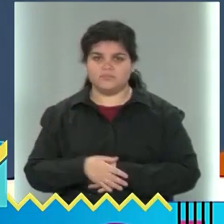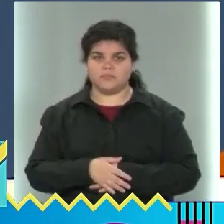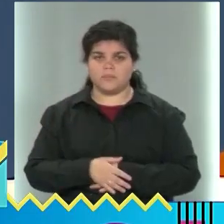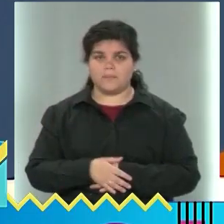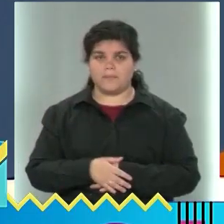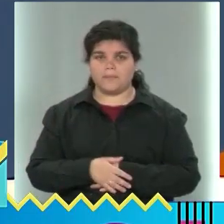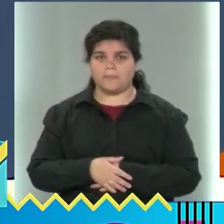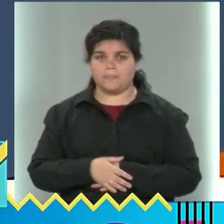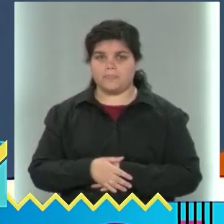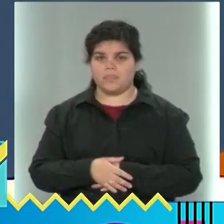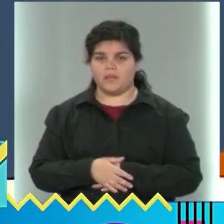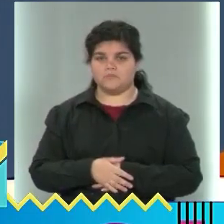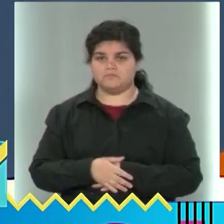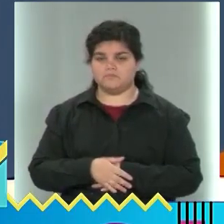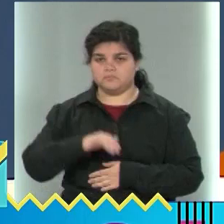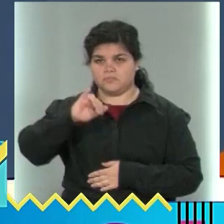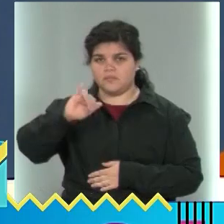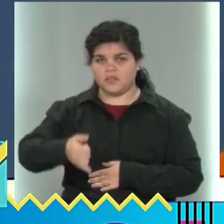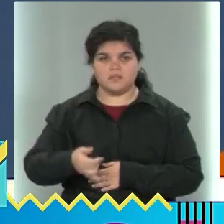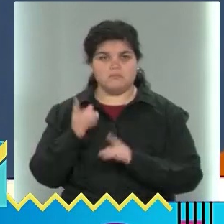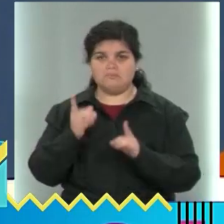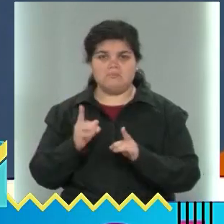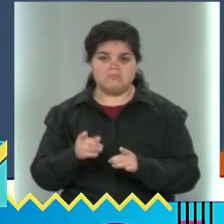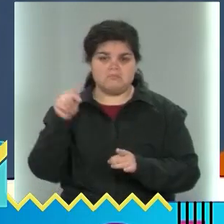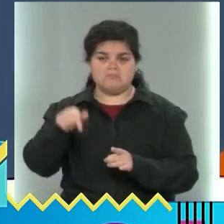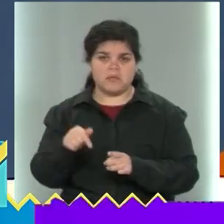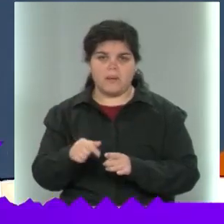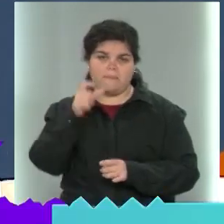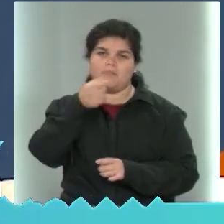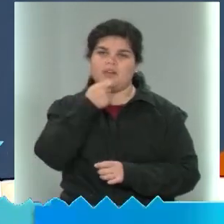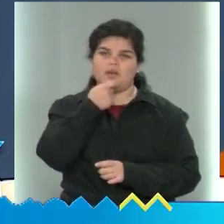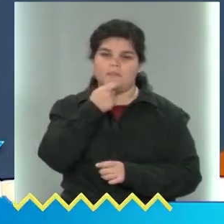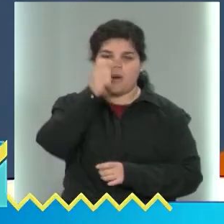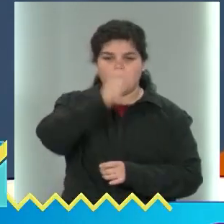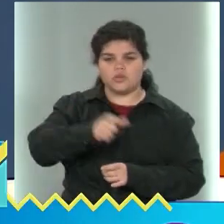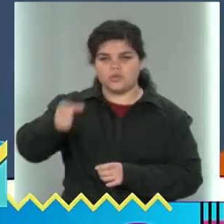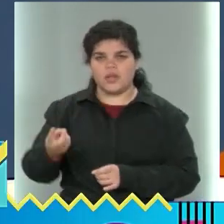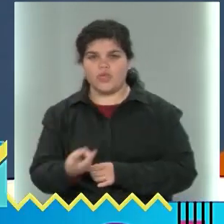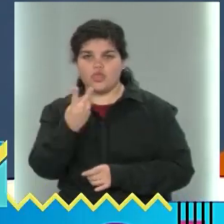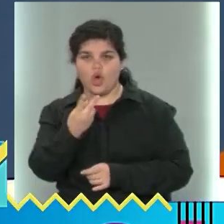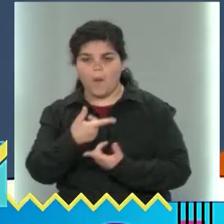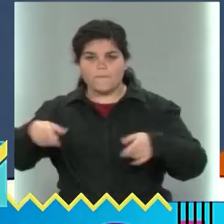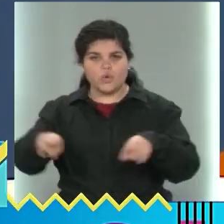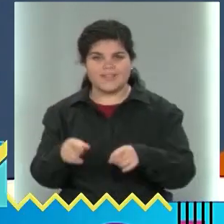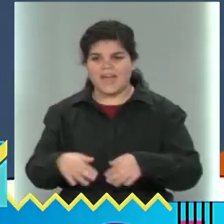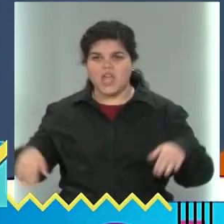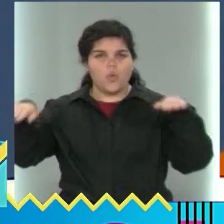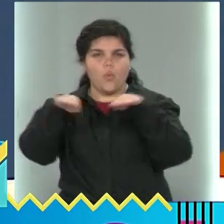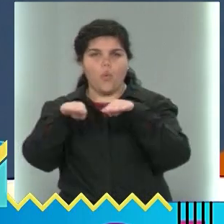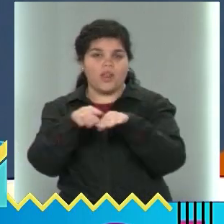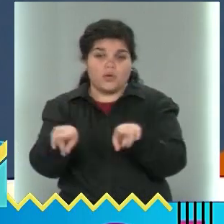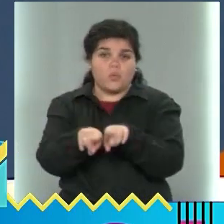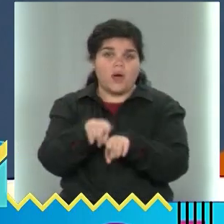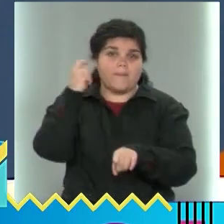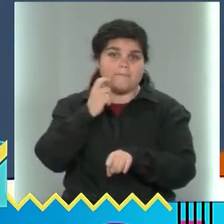músico que está tocando la misma partitura, dos músicos que están tocando la misma partitura. Eso fue la década del 90 con Menem y esta